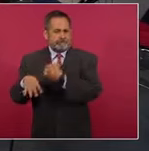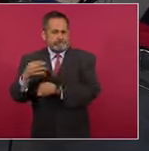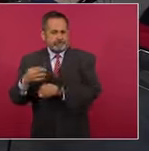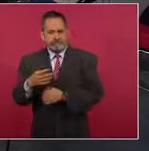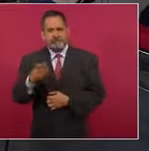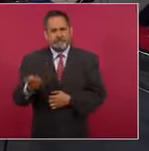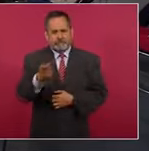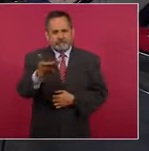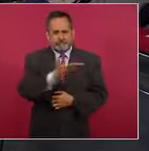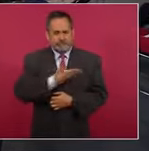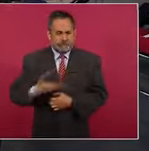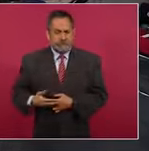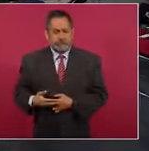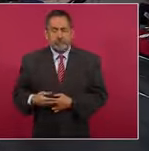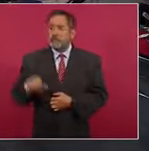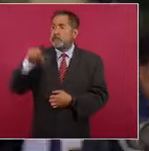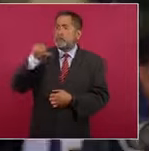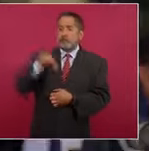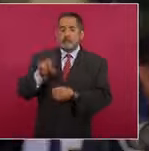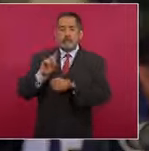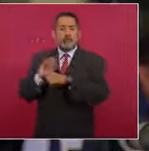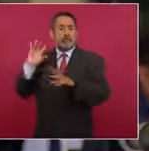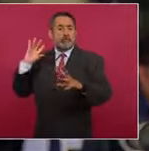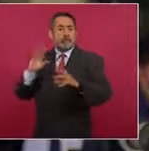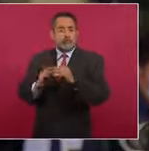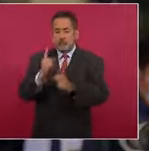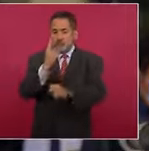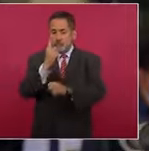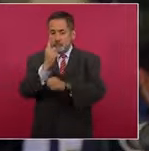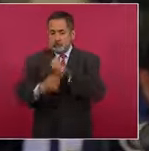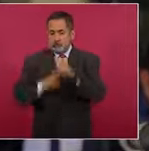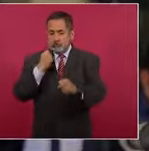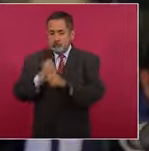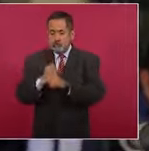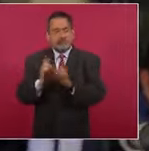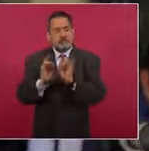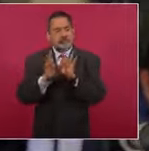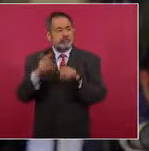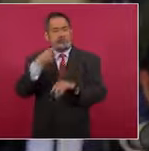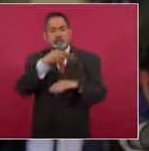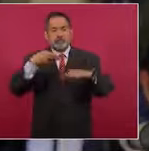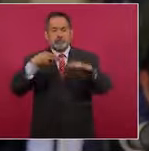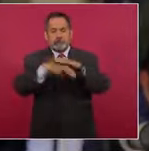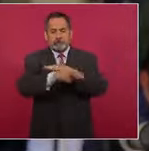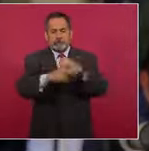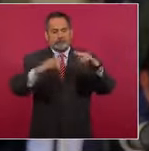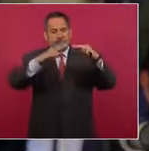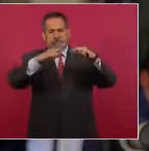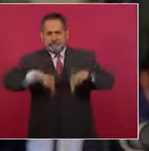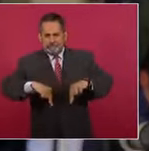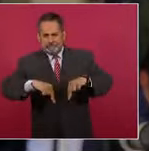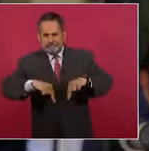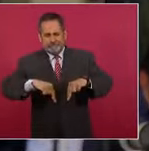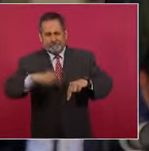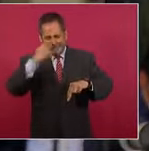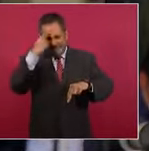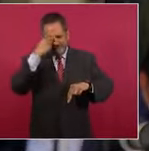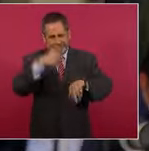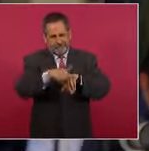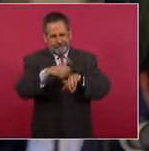Preguntarle, presidente, el día de hoy se cumple un año de la tragedia en la línea 12 del metro. Desde este espacio, presidente, usted se